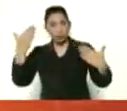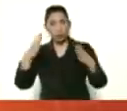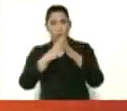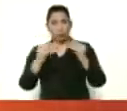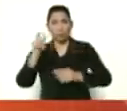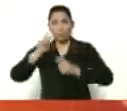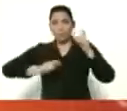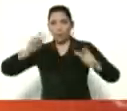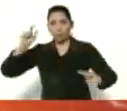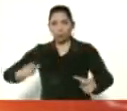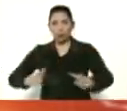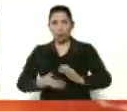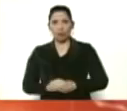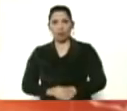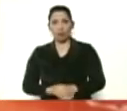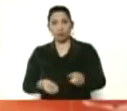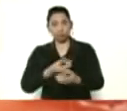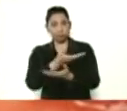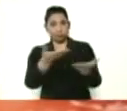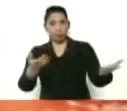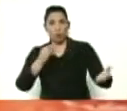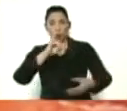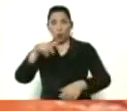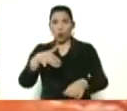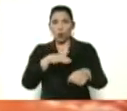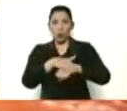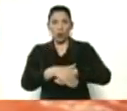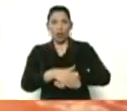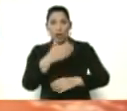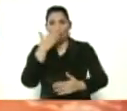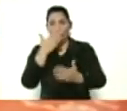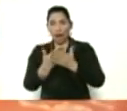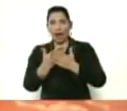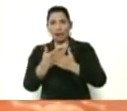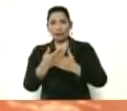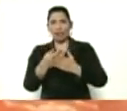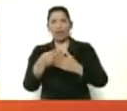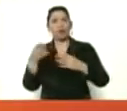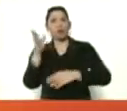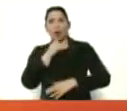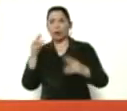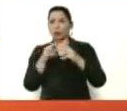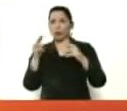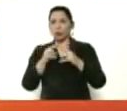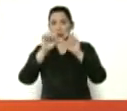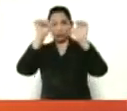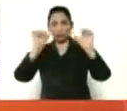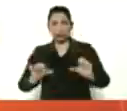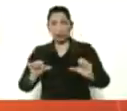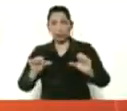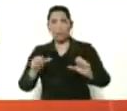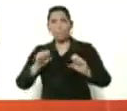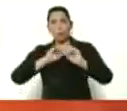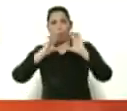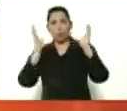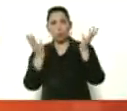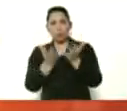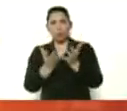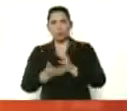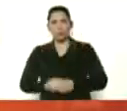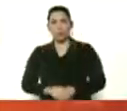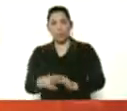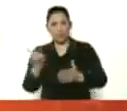personal del Hotel Nacional. Ahí lo tiene Jorge. Ante lo desconocido, la pandemia y el sistema mundo. Bueno, esto se lee de un